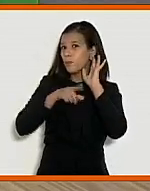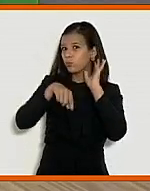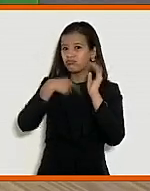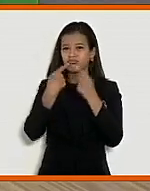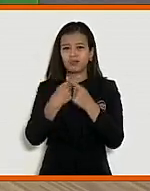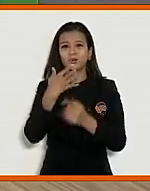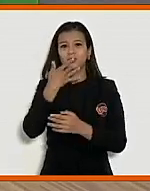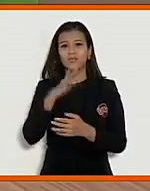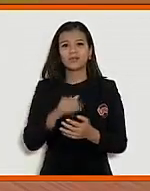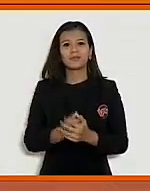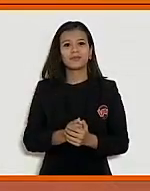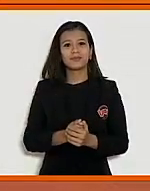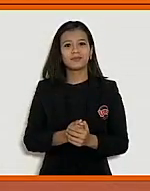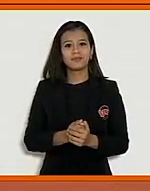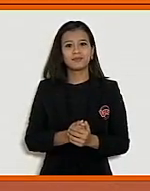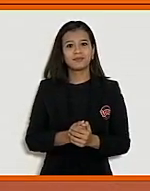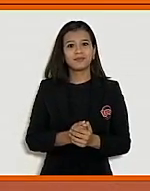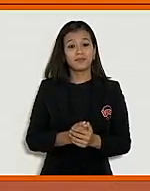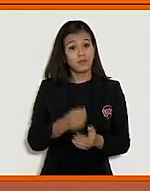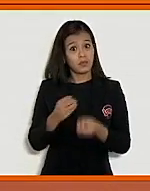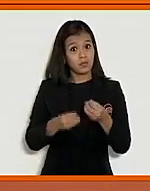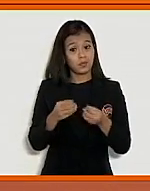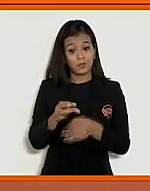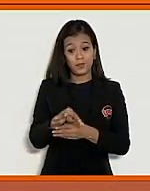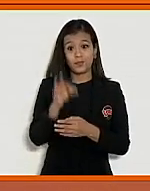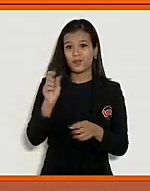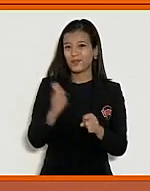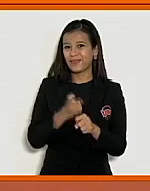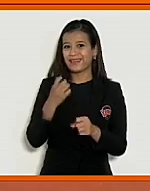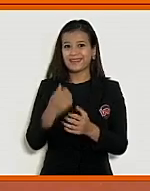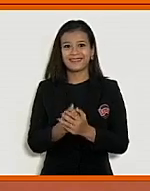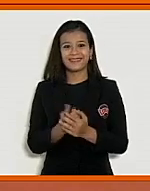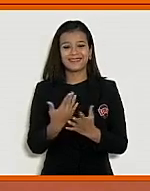suerte. Porque la espera favorecida para Multi X es...